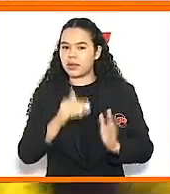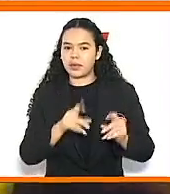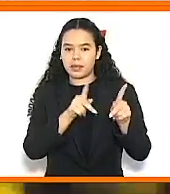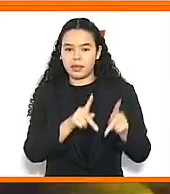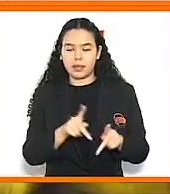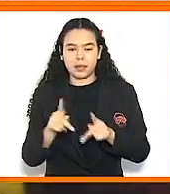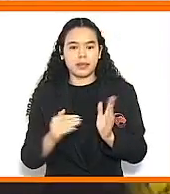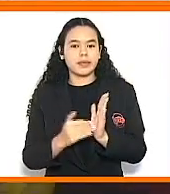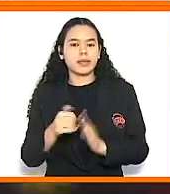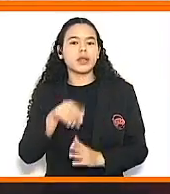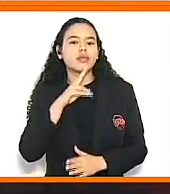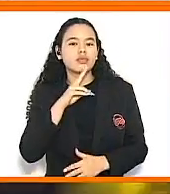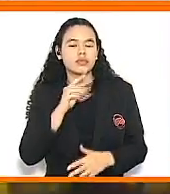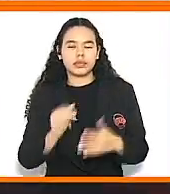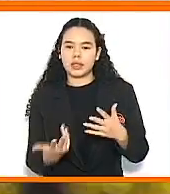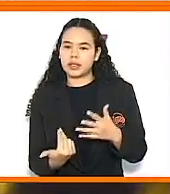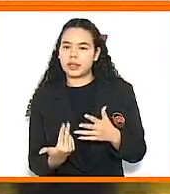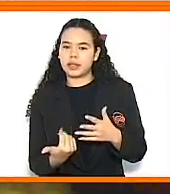Honduras, el 13.